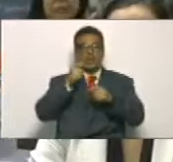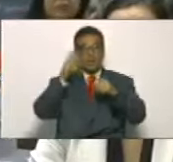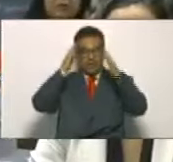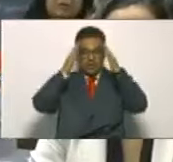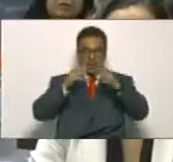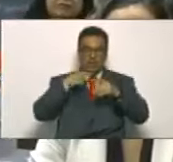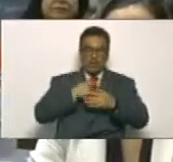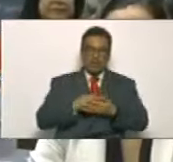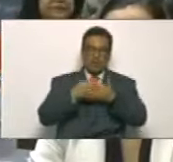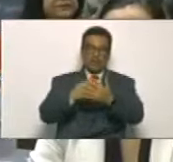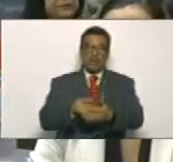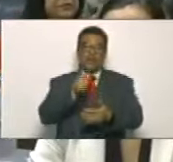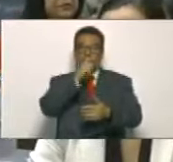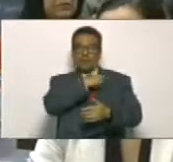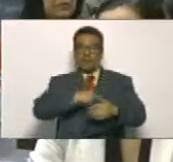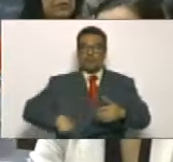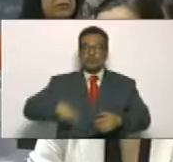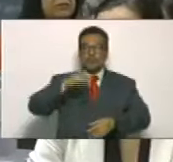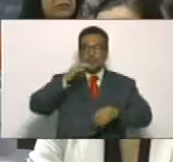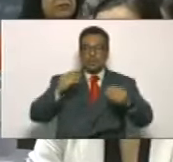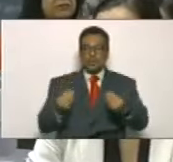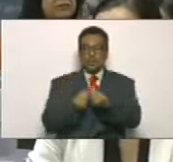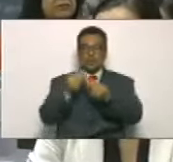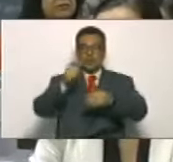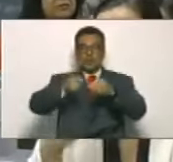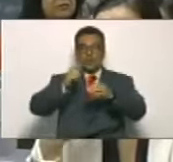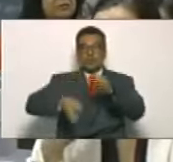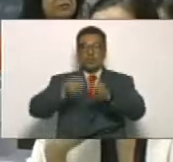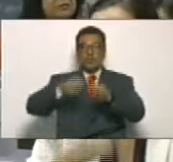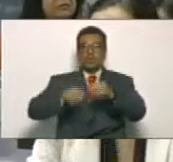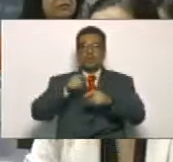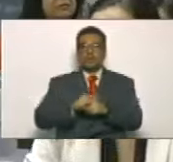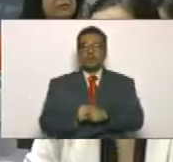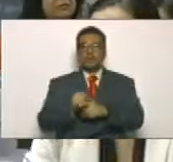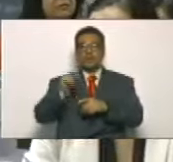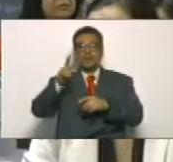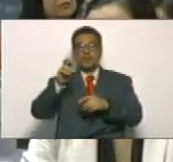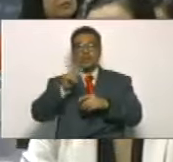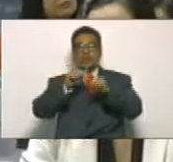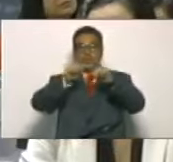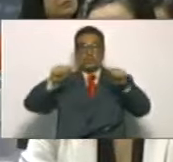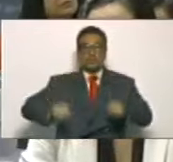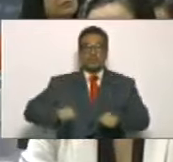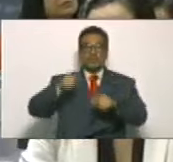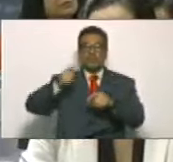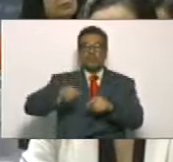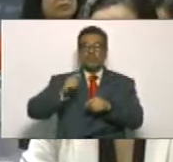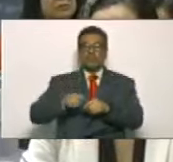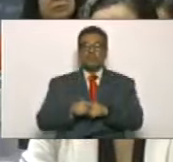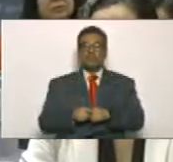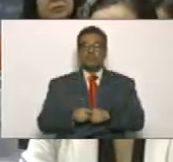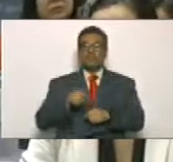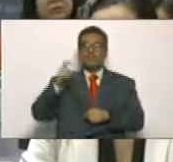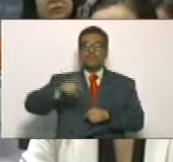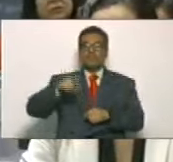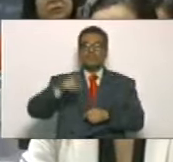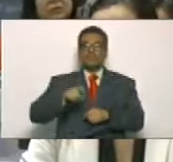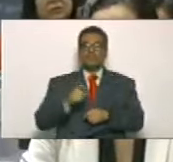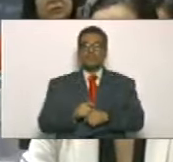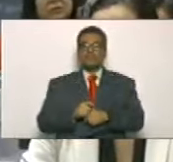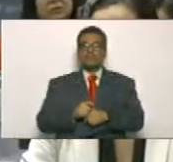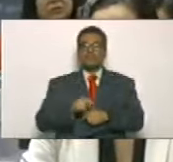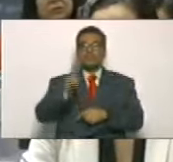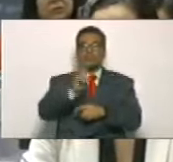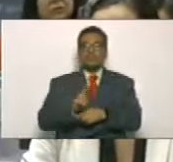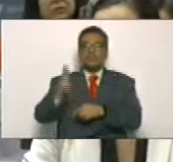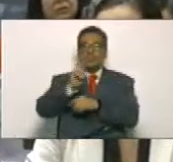supuesto, en coordinación con el Tribunal Supremo de Justicia. Segundo, nos habla de la modernización del sistema de justicia y el necesario uso